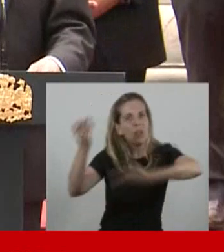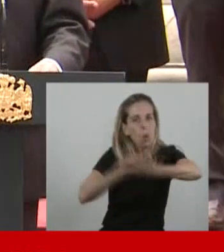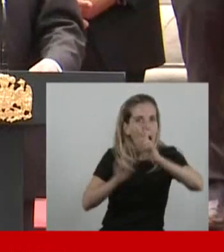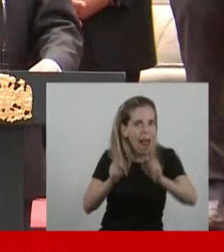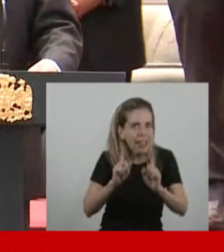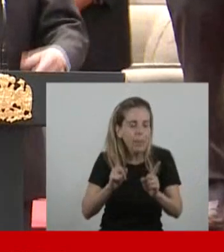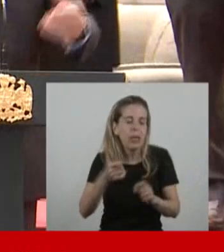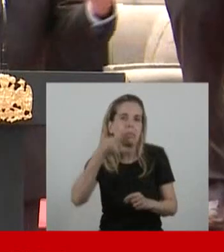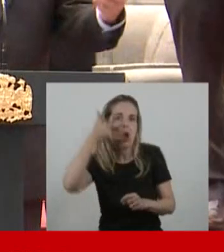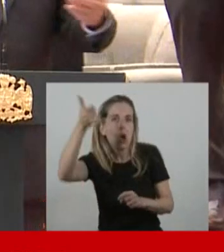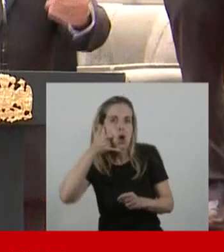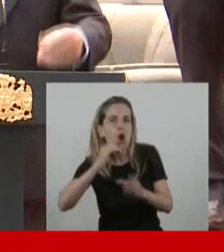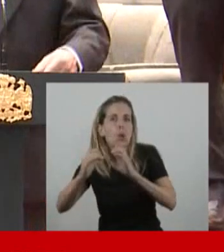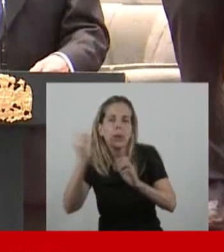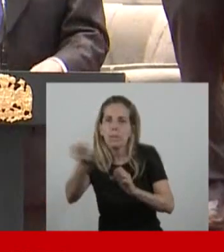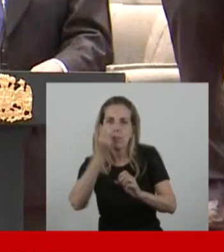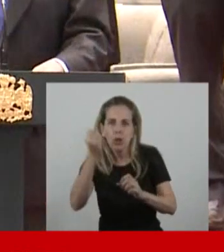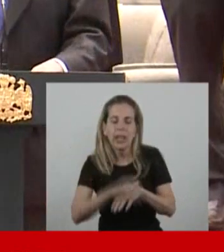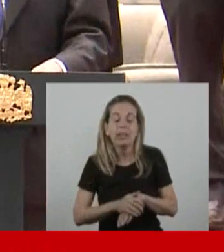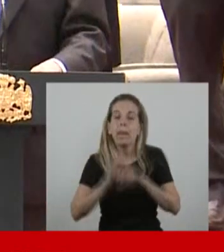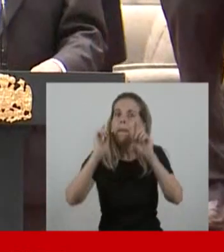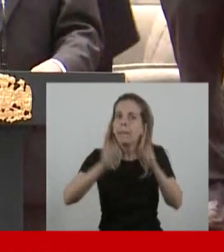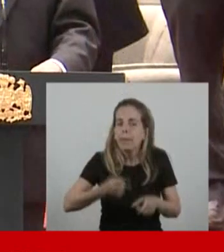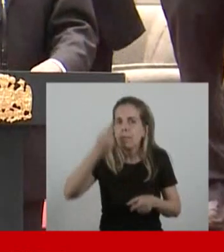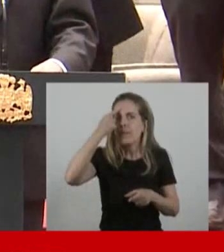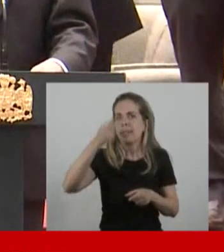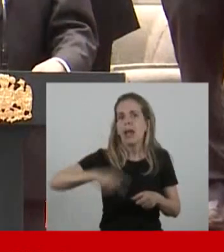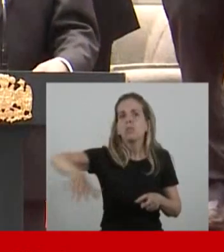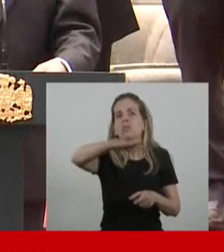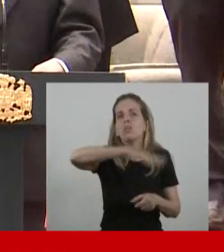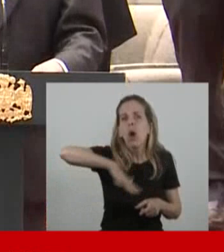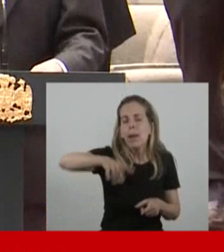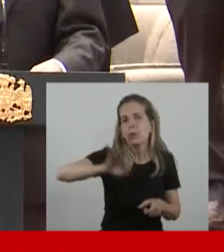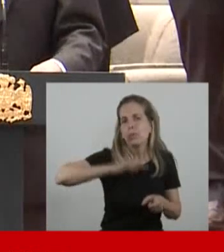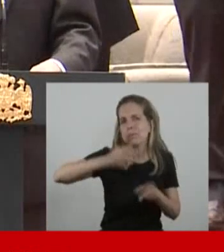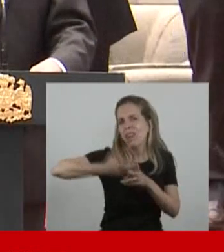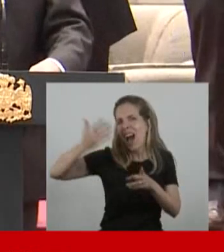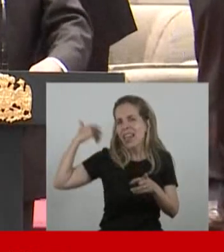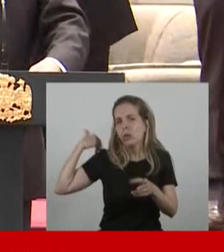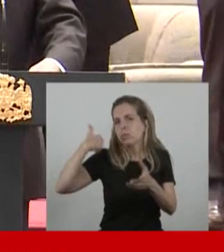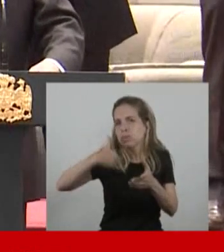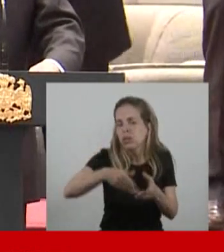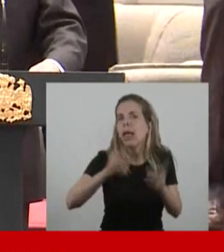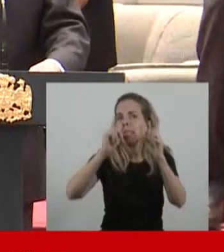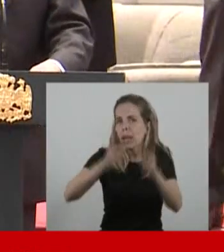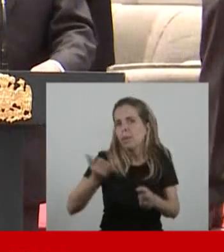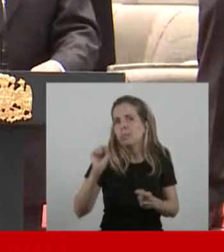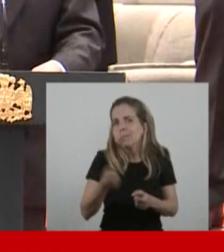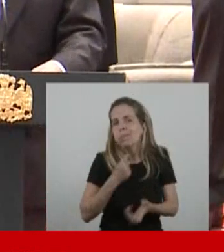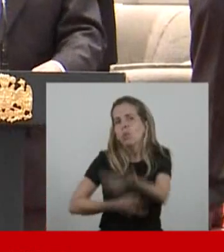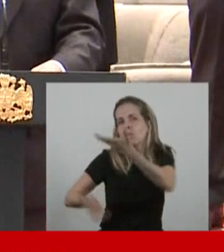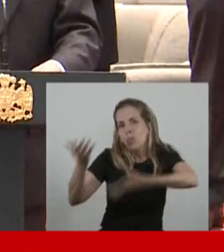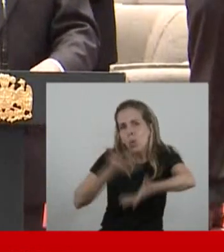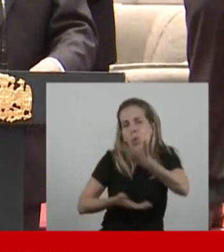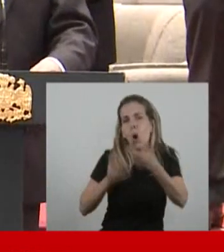la unidad que significa nuestra historia, nuestra geografía, nuestros pueblos han tenido una larga historia de colaboración, de hermandad